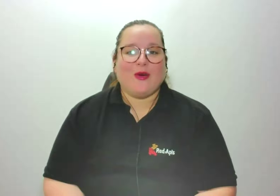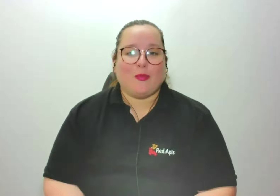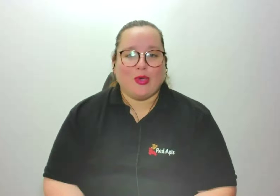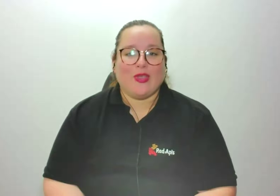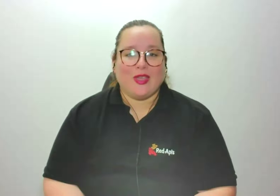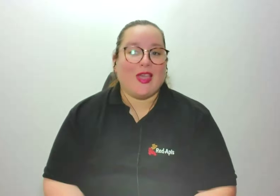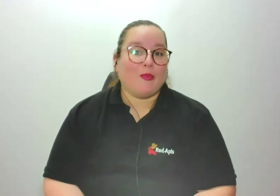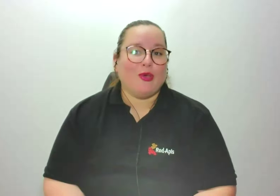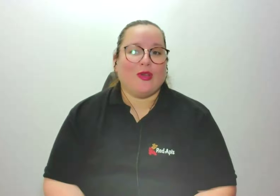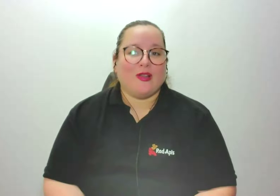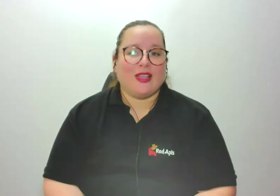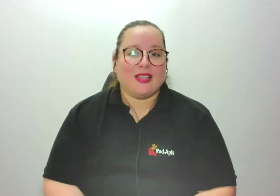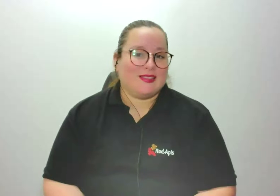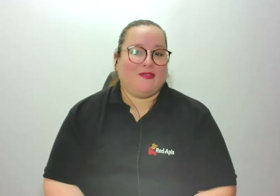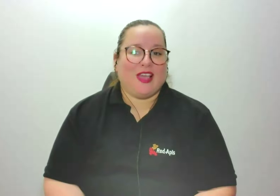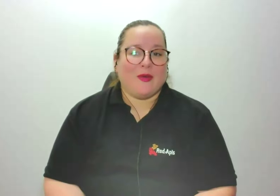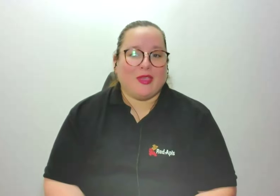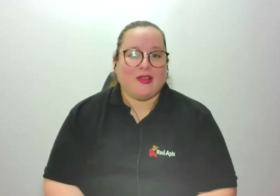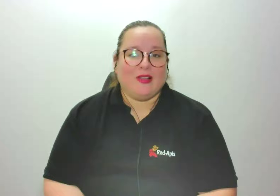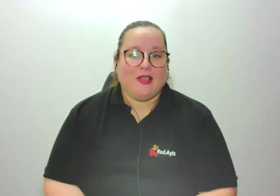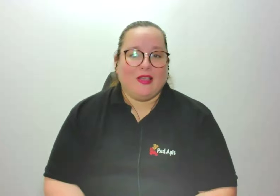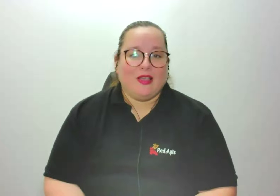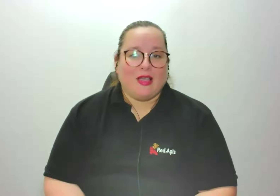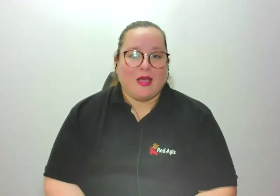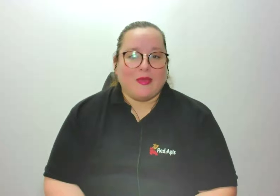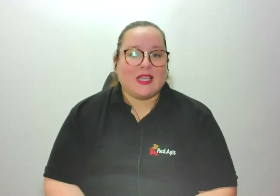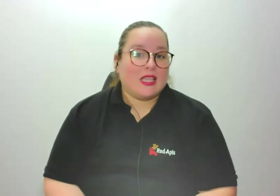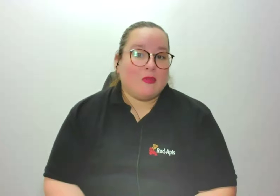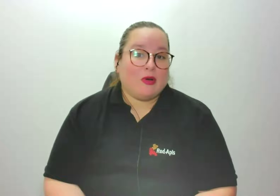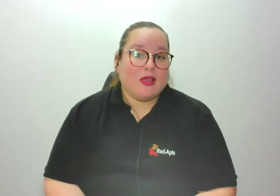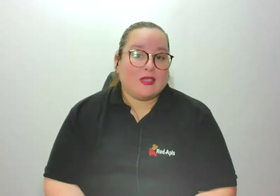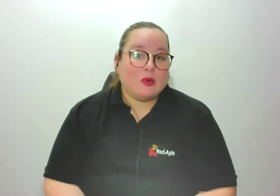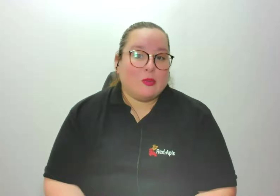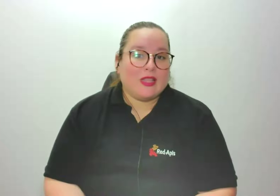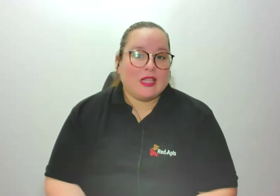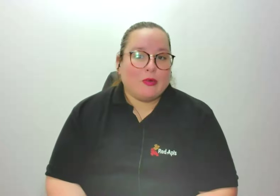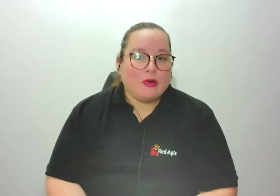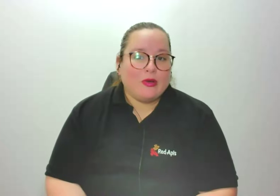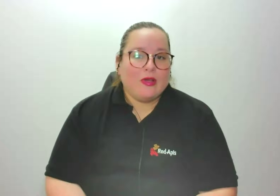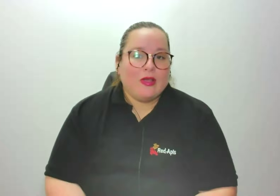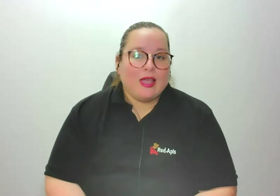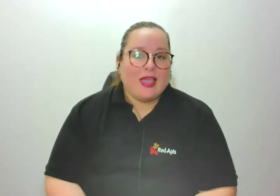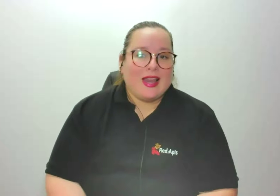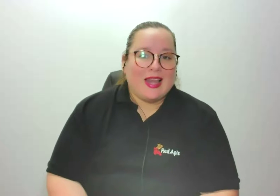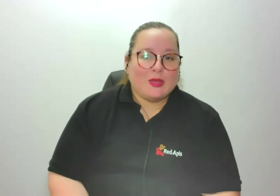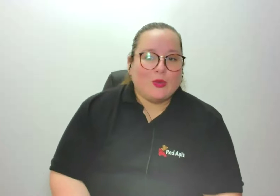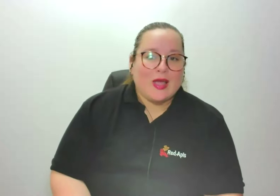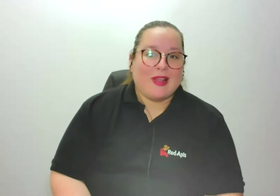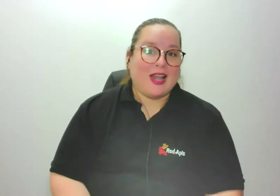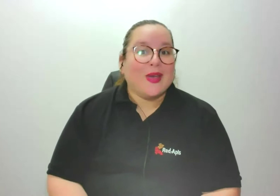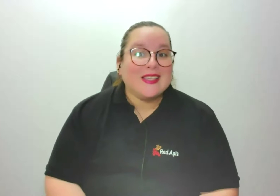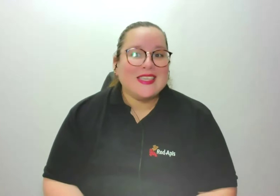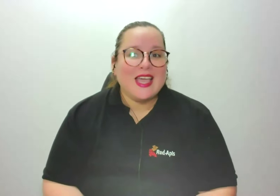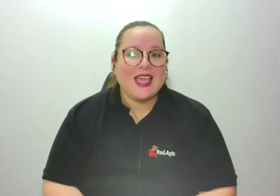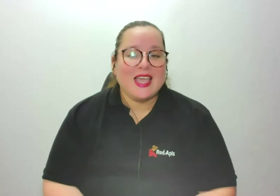porque tengo apoyo en lo que significa el español. A pesar de que a lo mejor a veces uno puede entender poco, la lectura